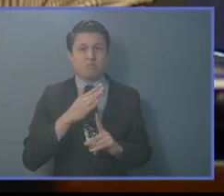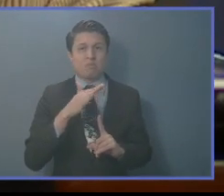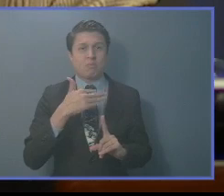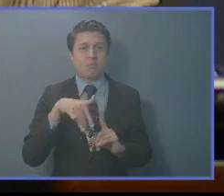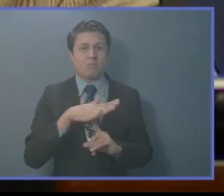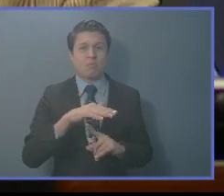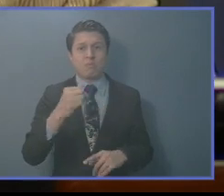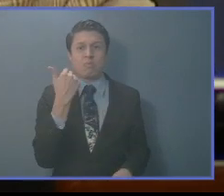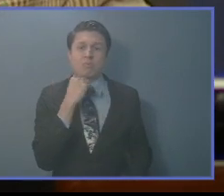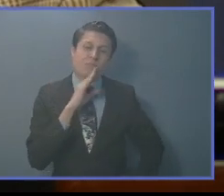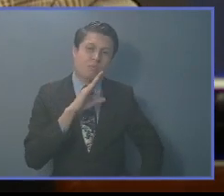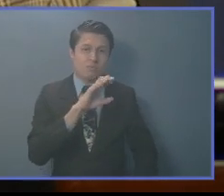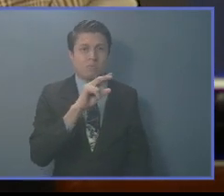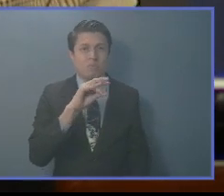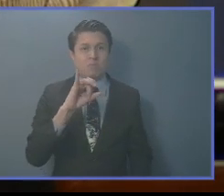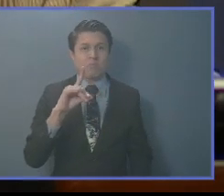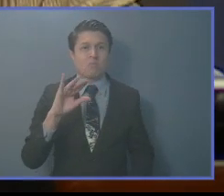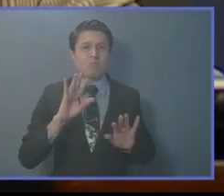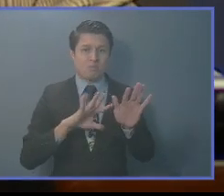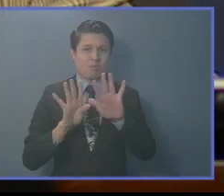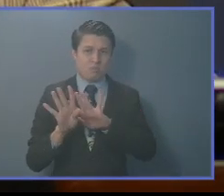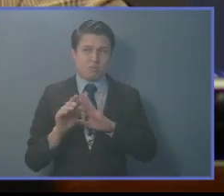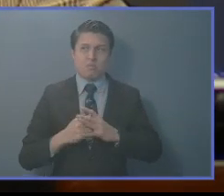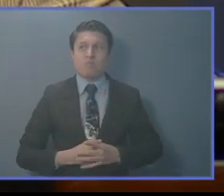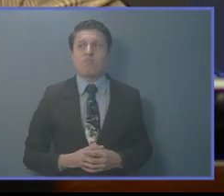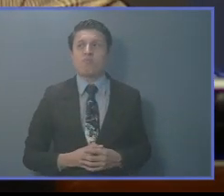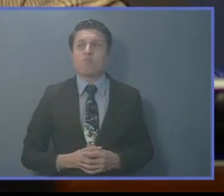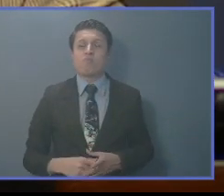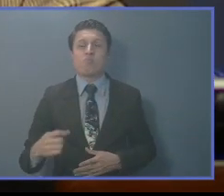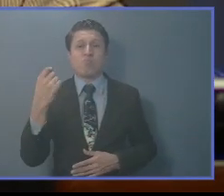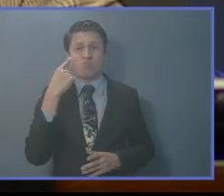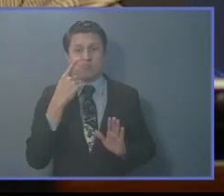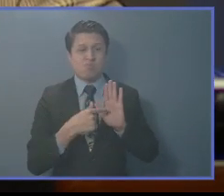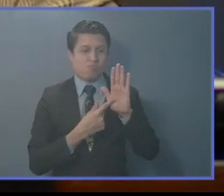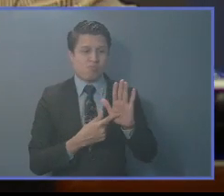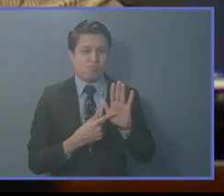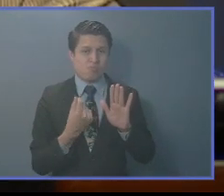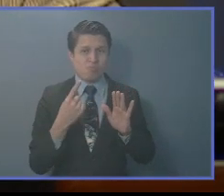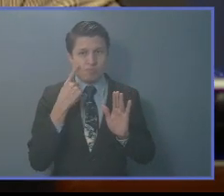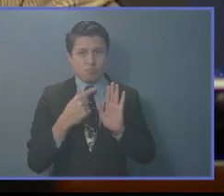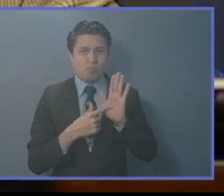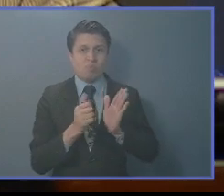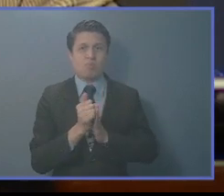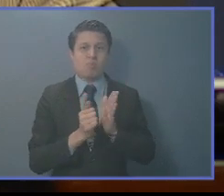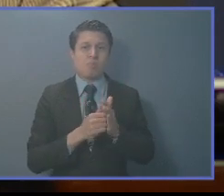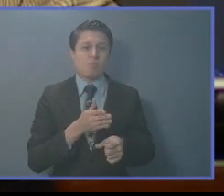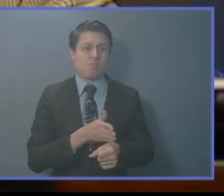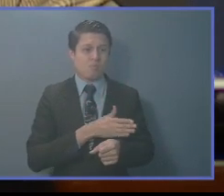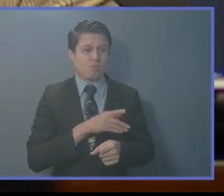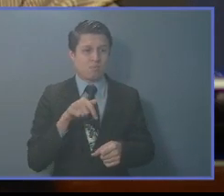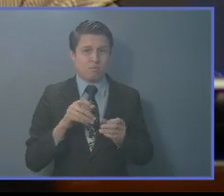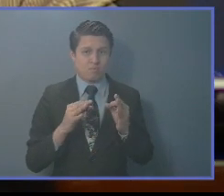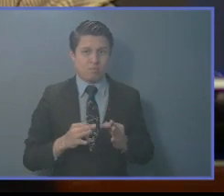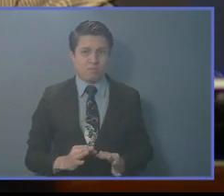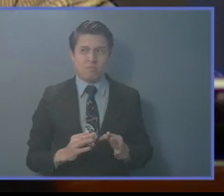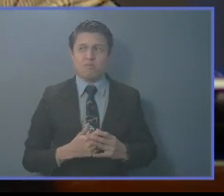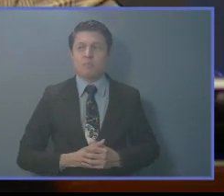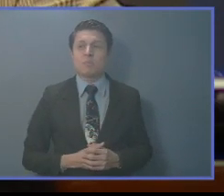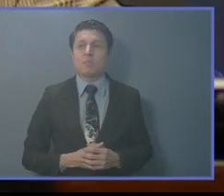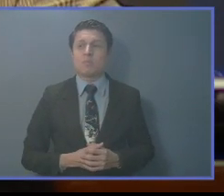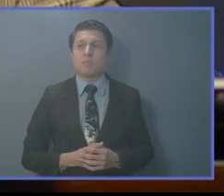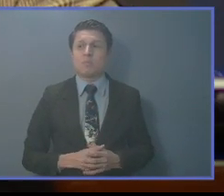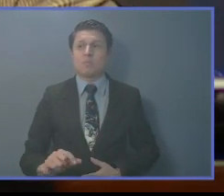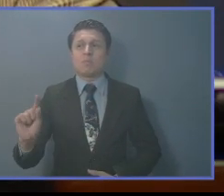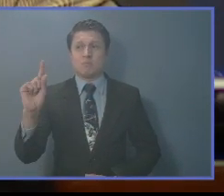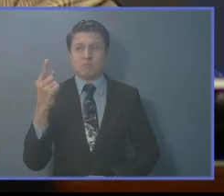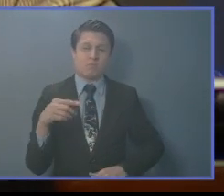pandemia de COVID-19, aún sin presentación del plan previsto en el artículo anterior con las siguientes modalidades.